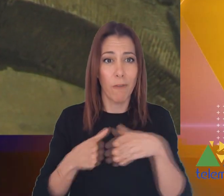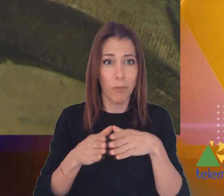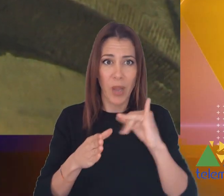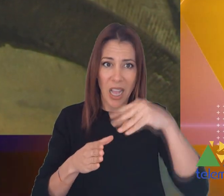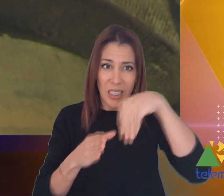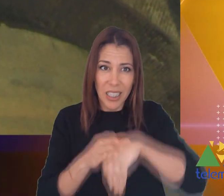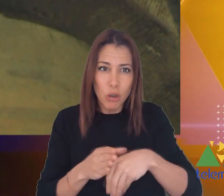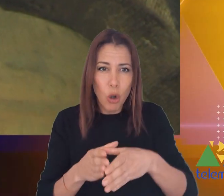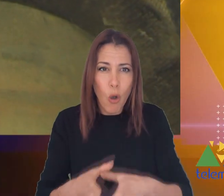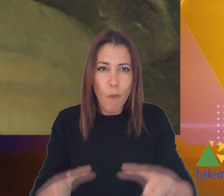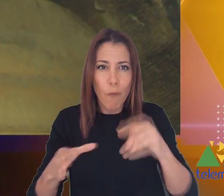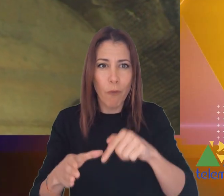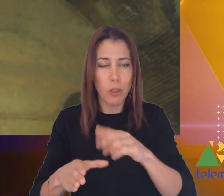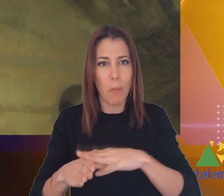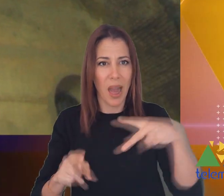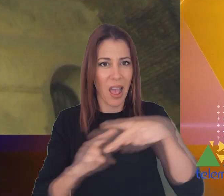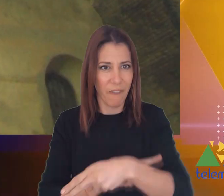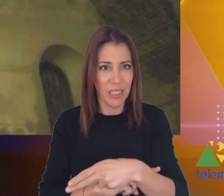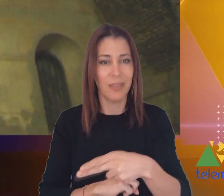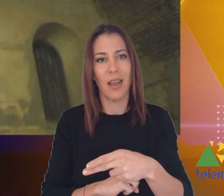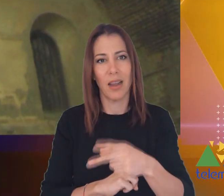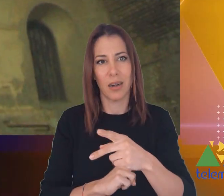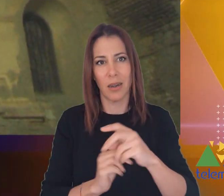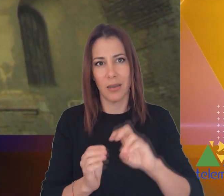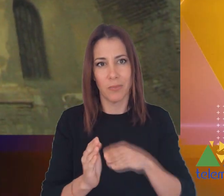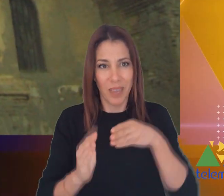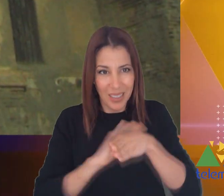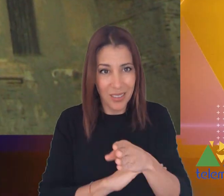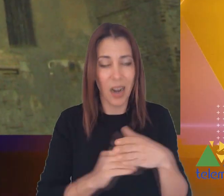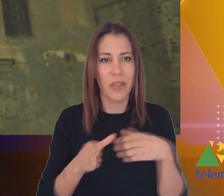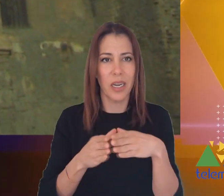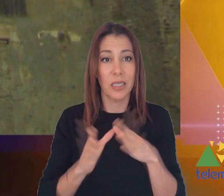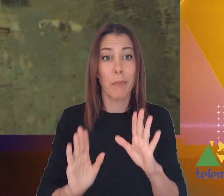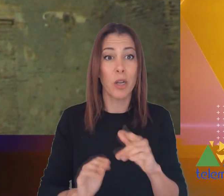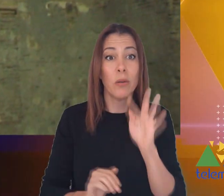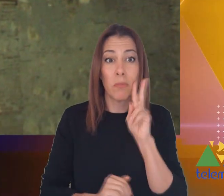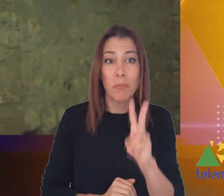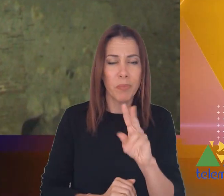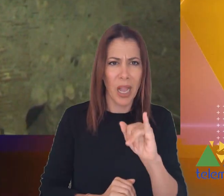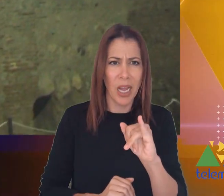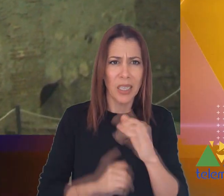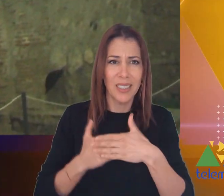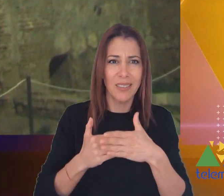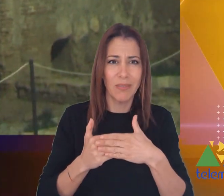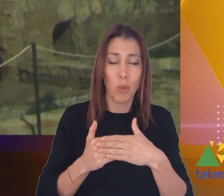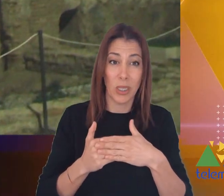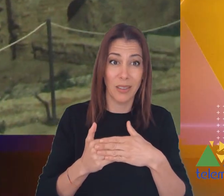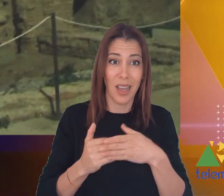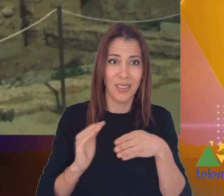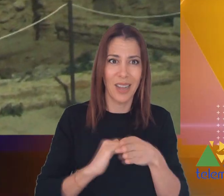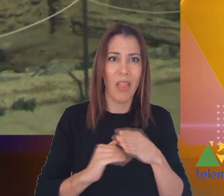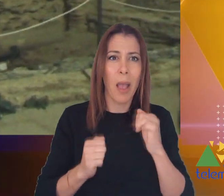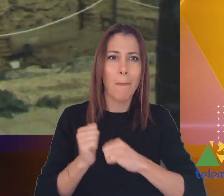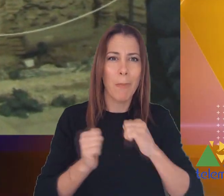foso para impedir el asalto a la iglesia. Todavía se conserva en la entrada el empedrado de lo que